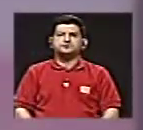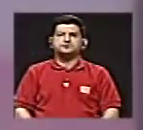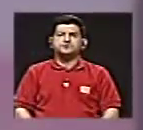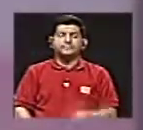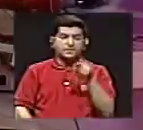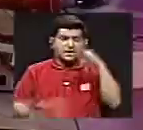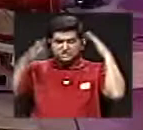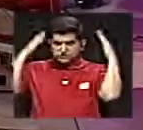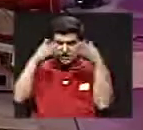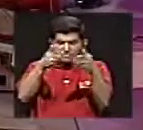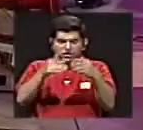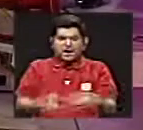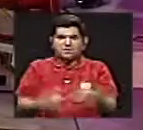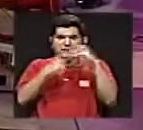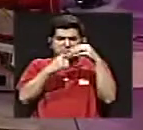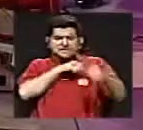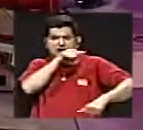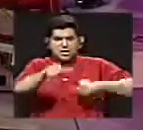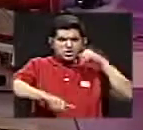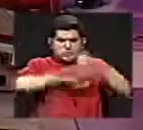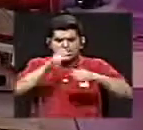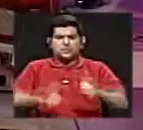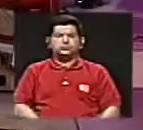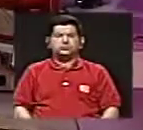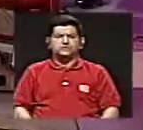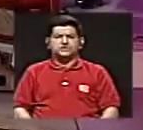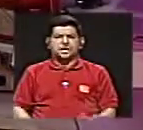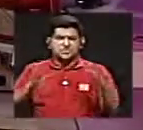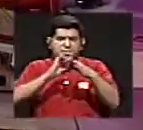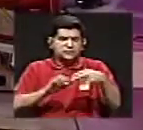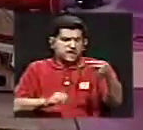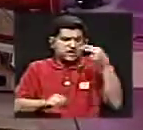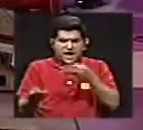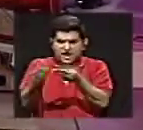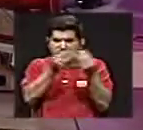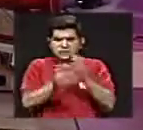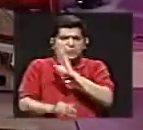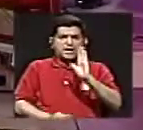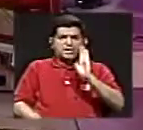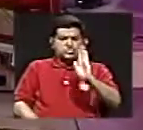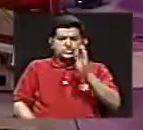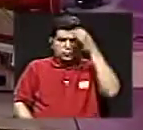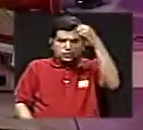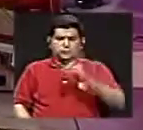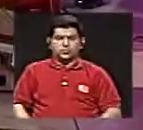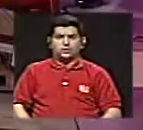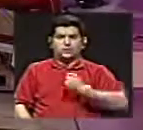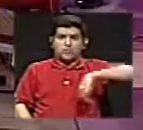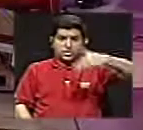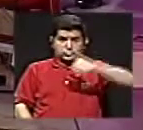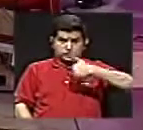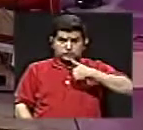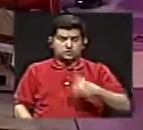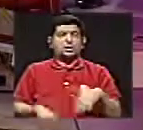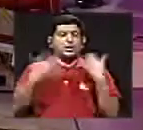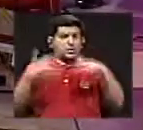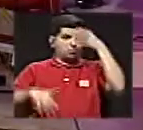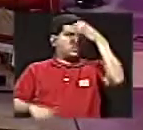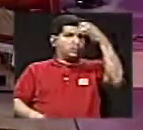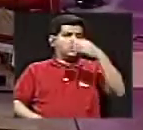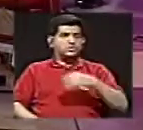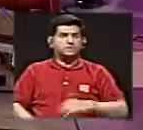está enfocado su prioridad en las luchas de la historia de las tierras y su cultura. Porque nosotros contamos con mucha